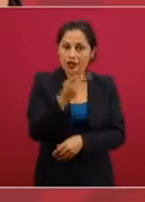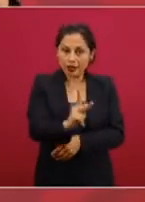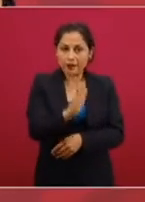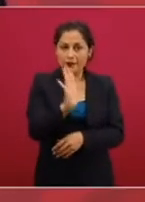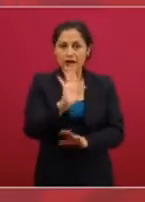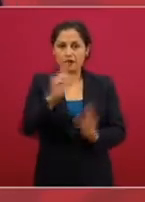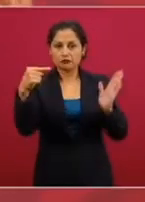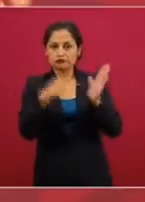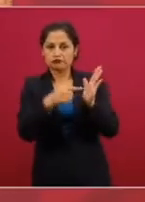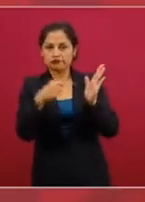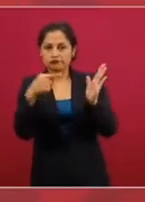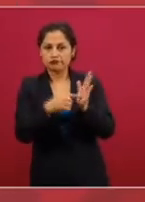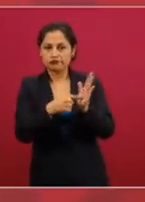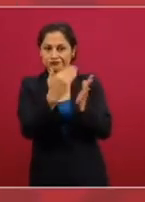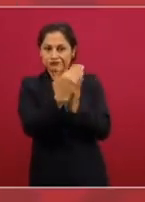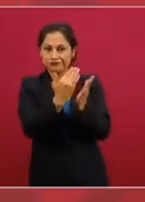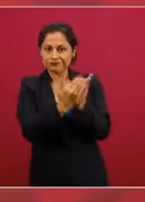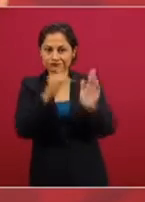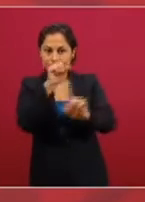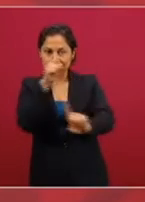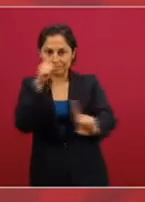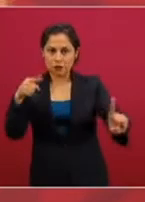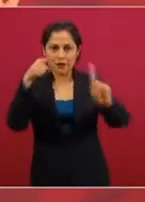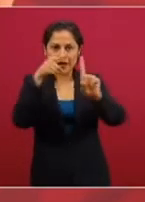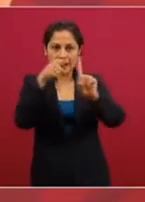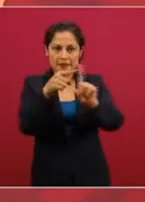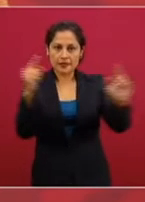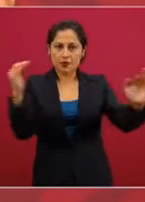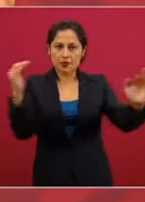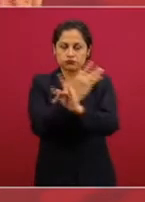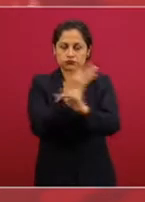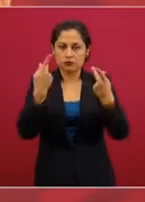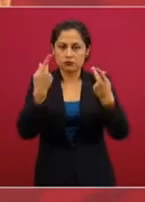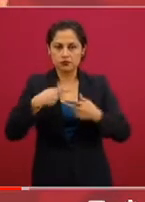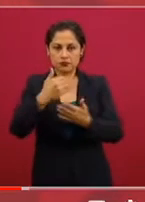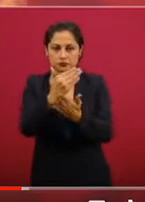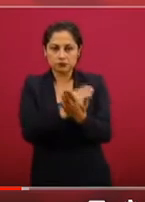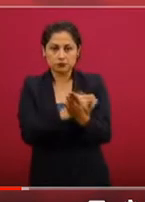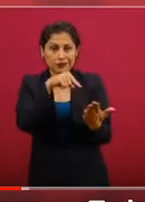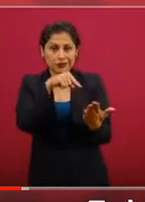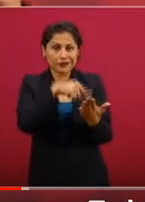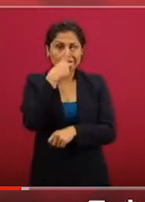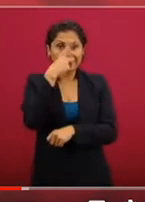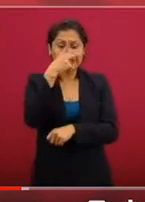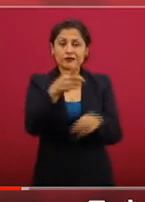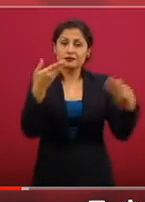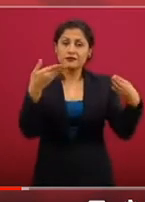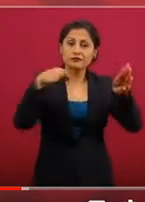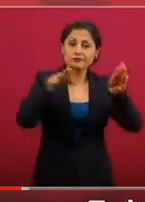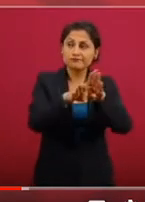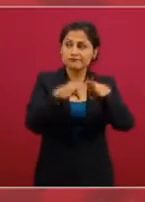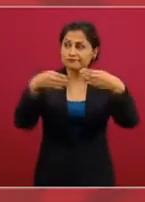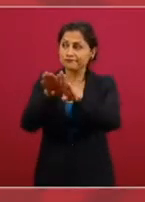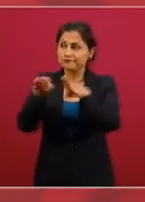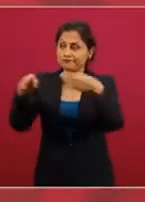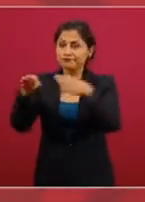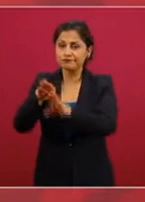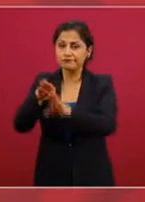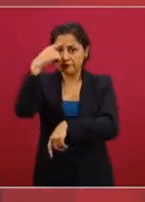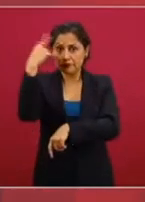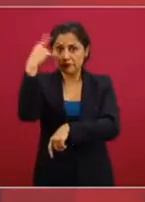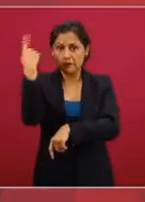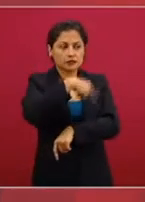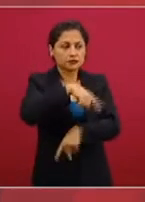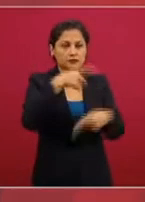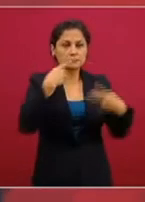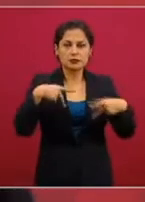en suspender, en hacer efectiva la suspensión de los elementos que hacen que la ciudadanía se movilice. Es decir, el enfoque